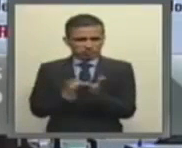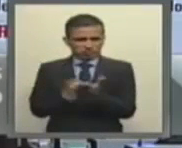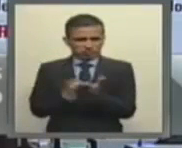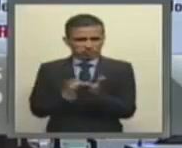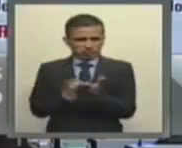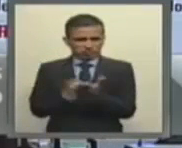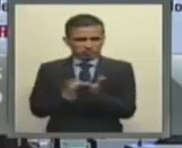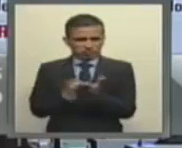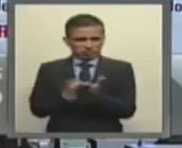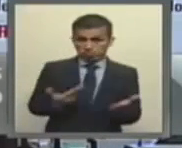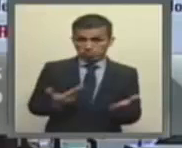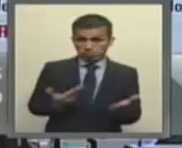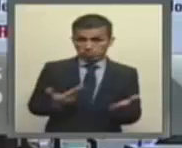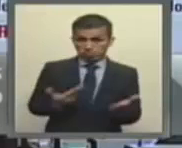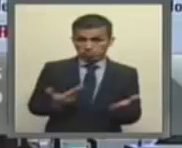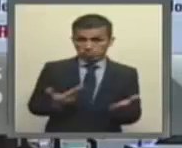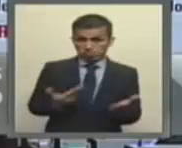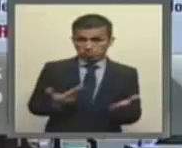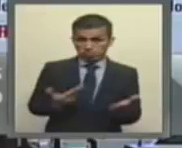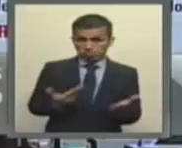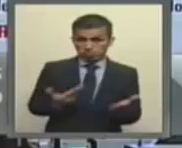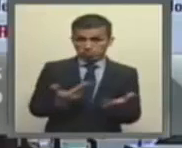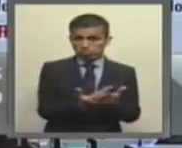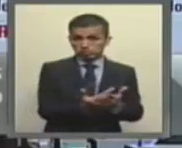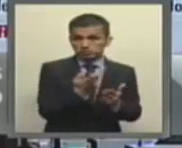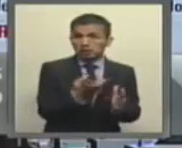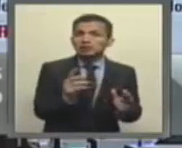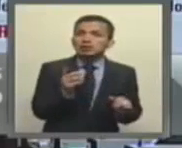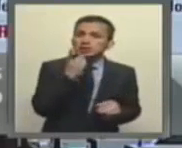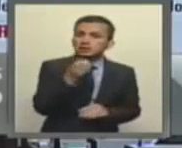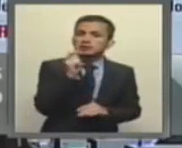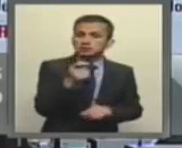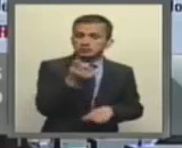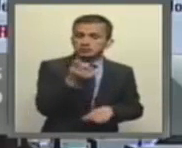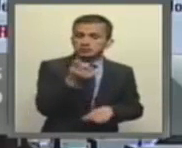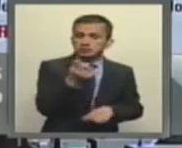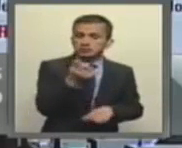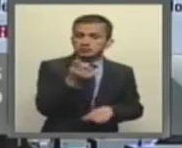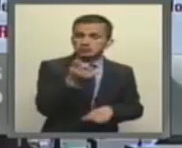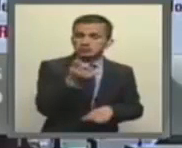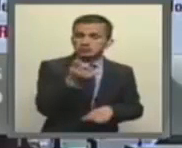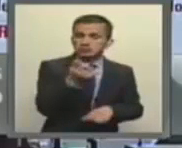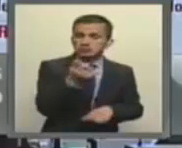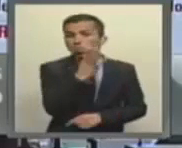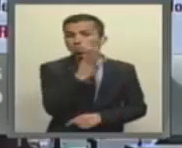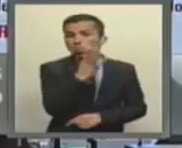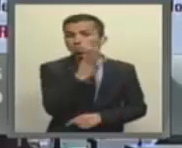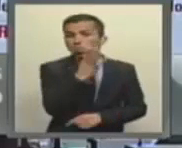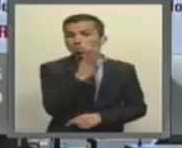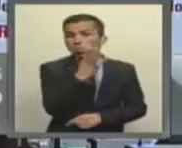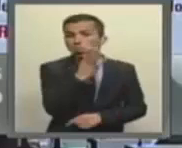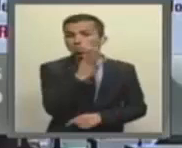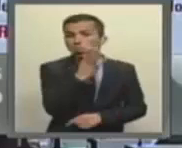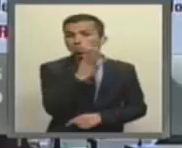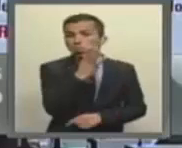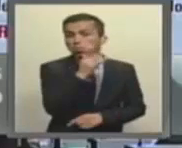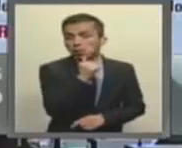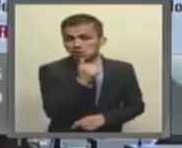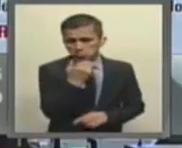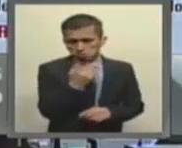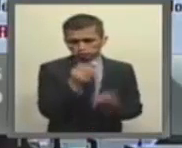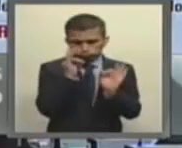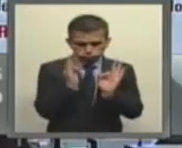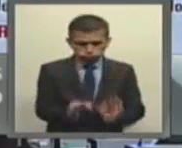a las restricciones administrativas y operativas que enfrenta Pensioniste, no ha podido consolidarse como una